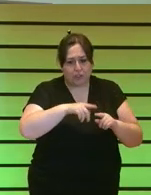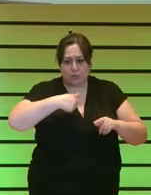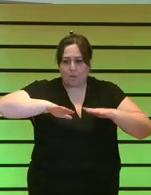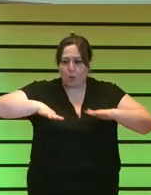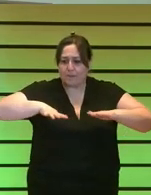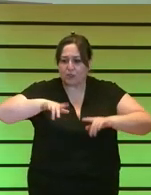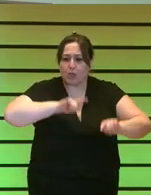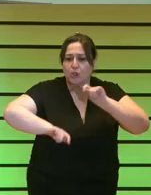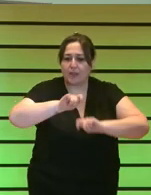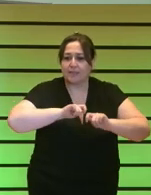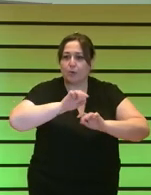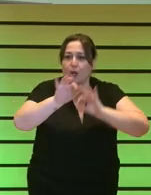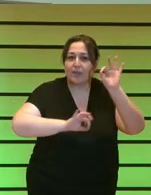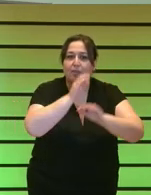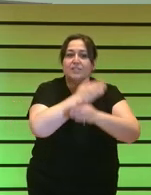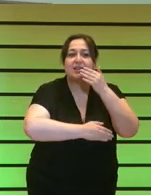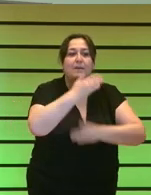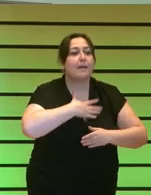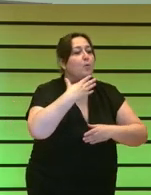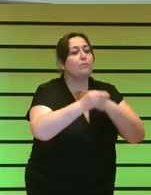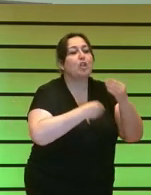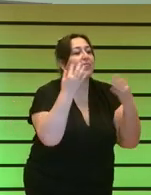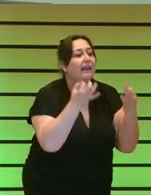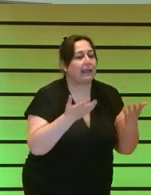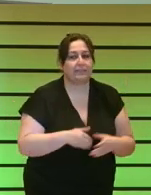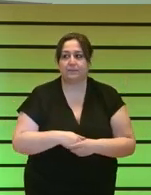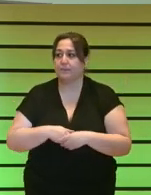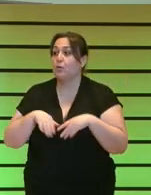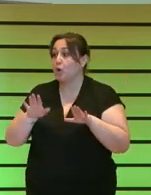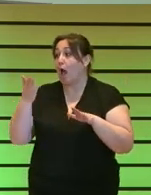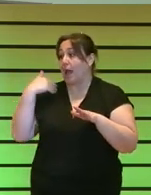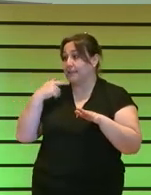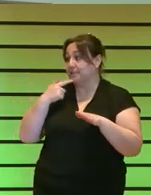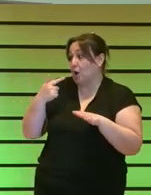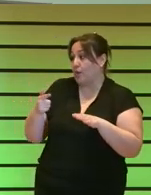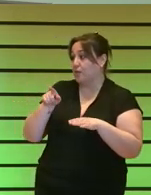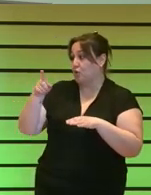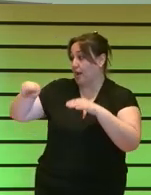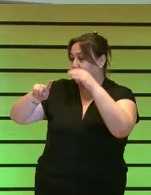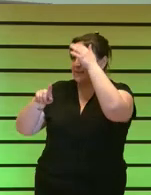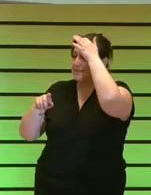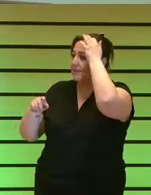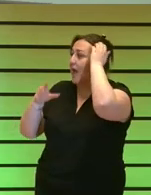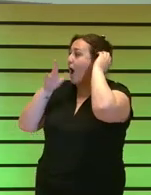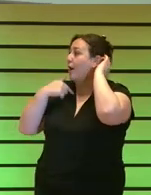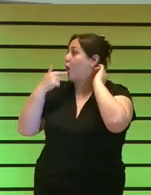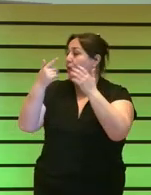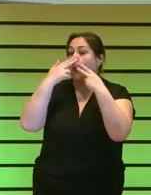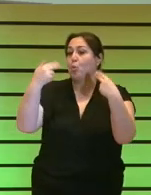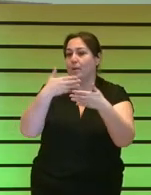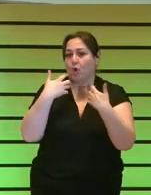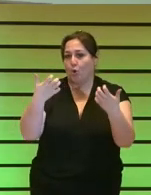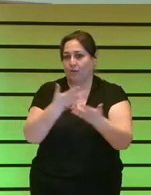organizaciones de la discapacidad que estamos aquí Bueno se lo decía antes a ellas y record pero ahora lo digo en público